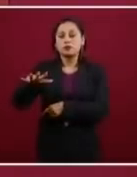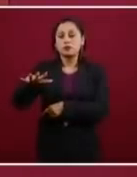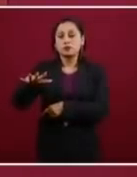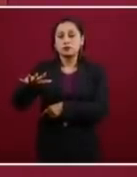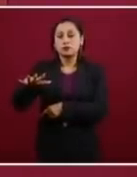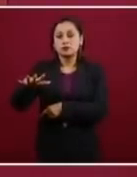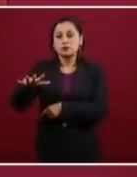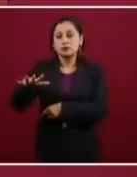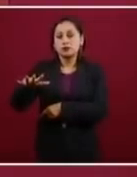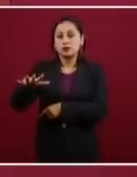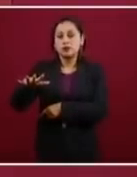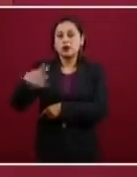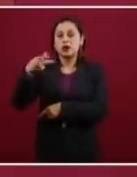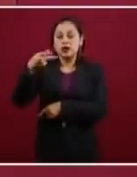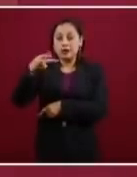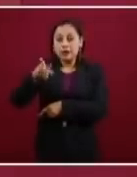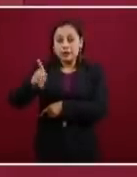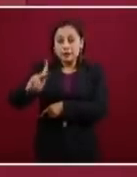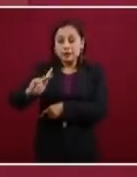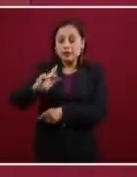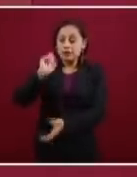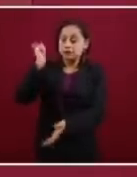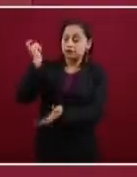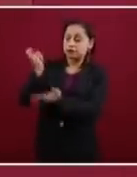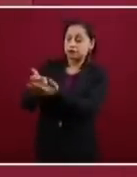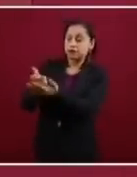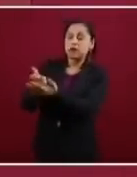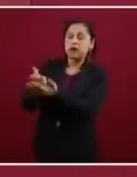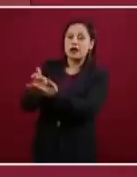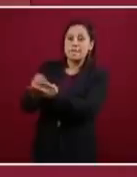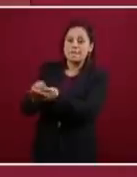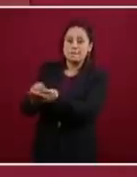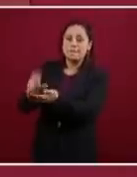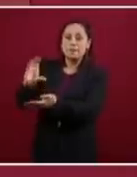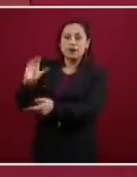se pagó más de lo debido